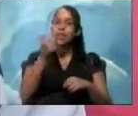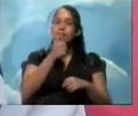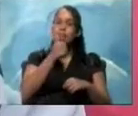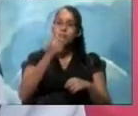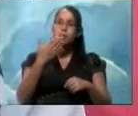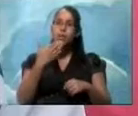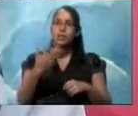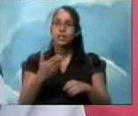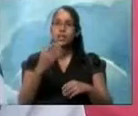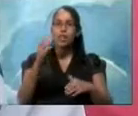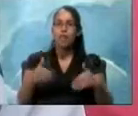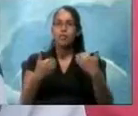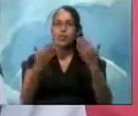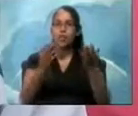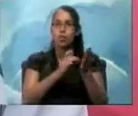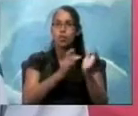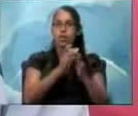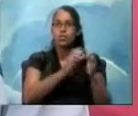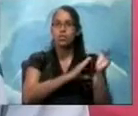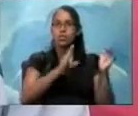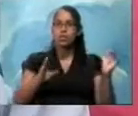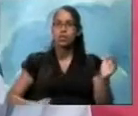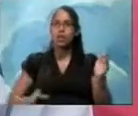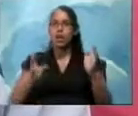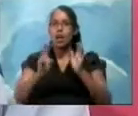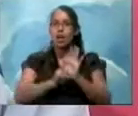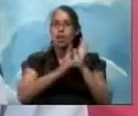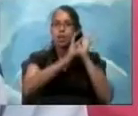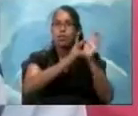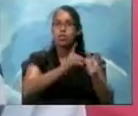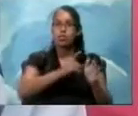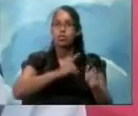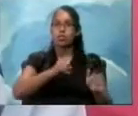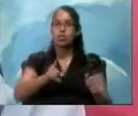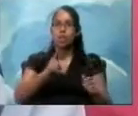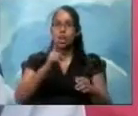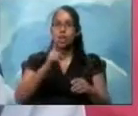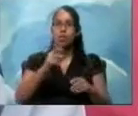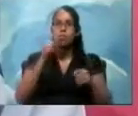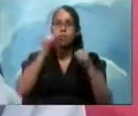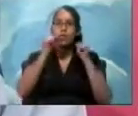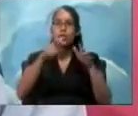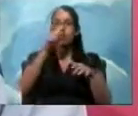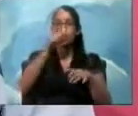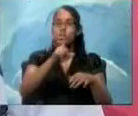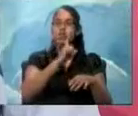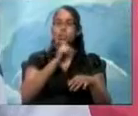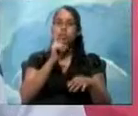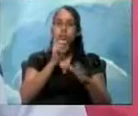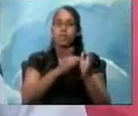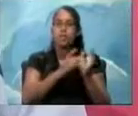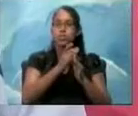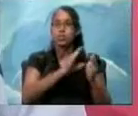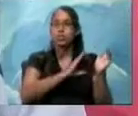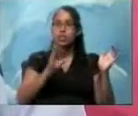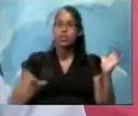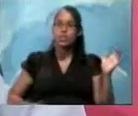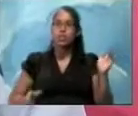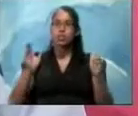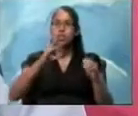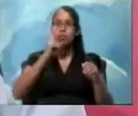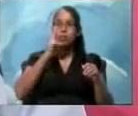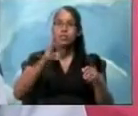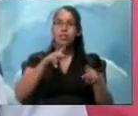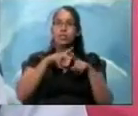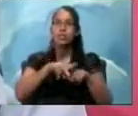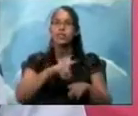a quien había pedido y entregó a Jesús a la voluntad de ellos. Bendito sea el nombre del Señor. Bueno, estamos viendo la sentencia y